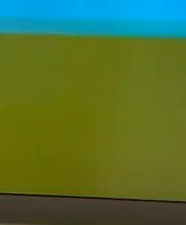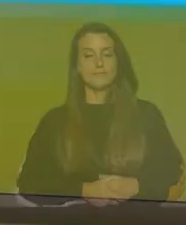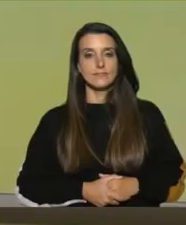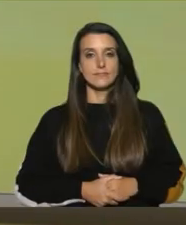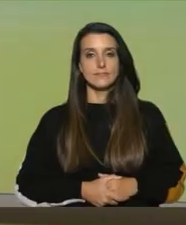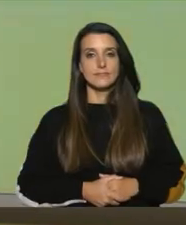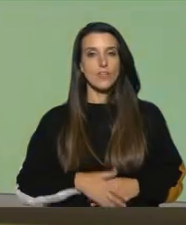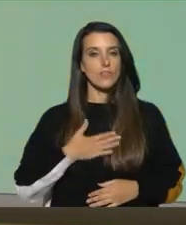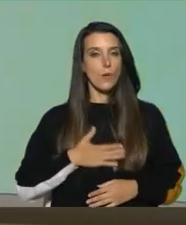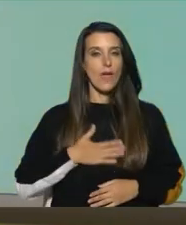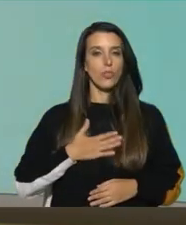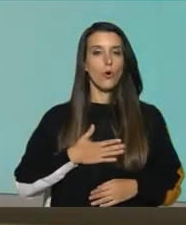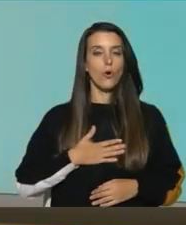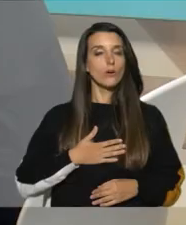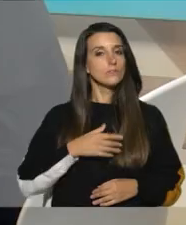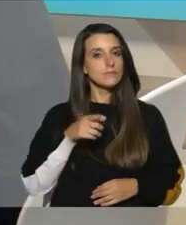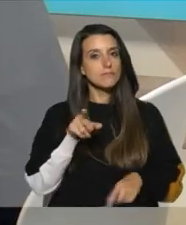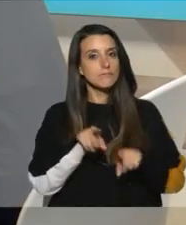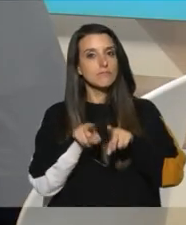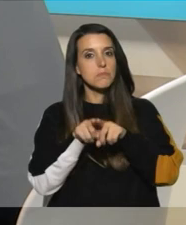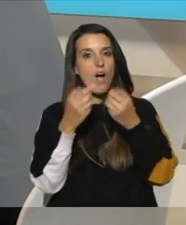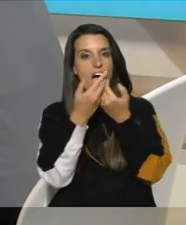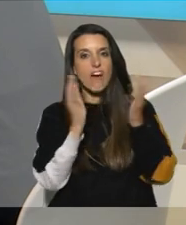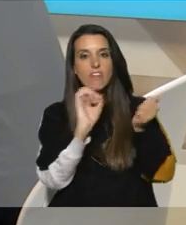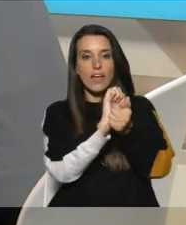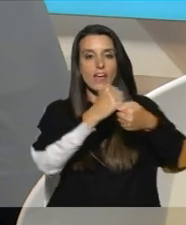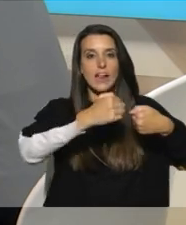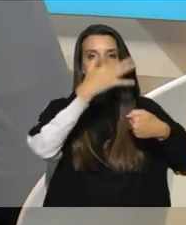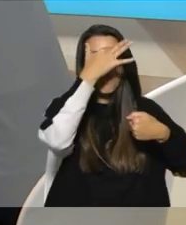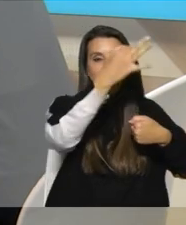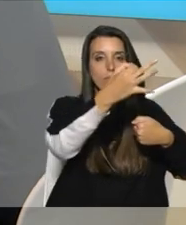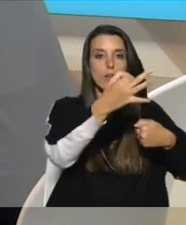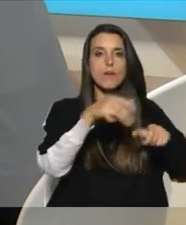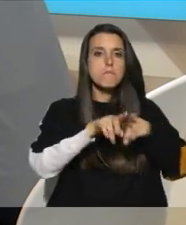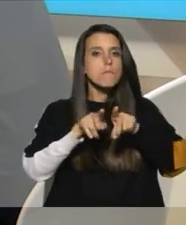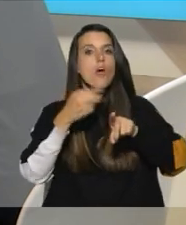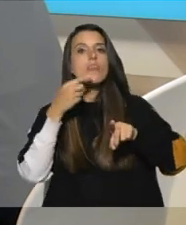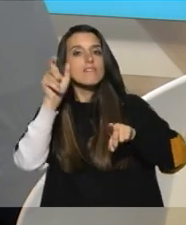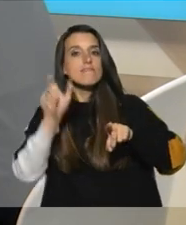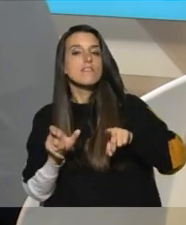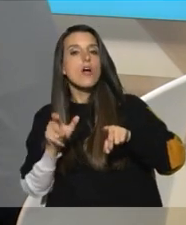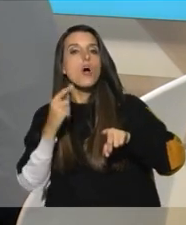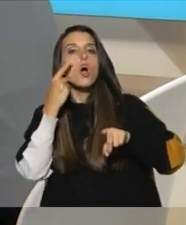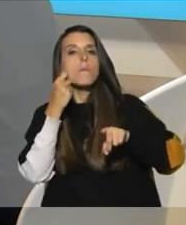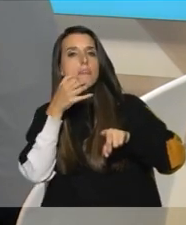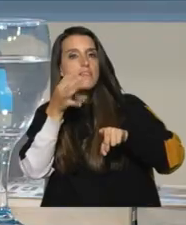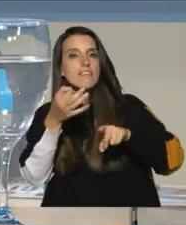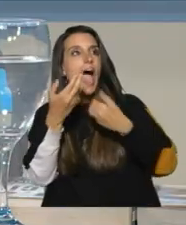¿Comparte, Burgueño, que se haya abierto la cárcel del pueblo y, como dice Randonea, que debería abrirse también los cuarteles donde hubo